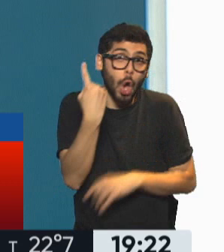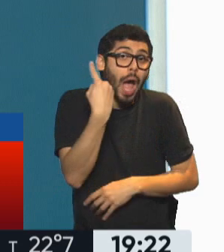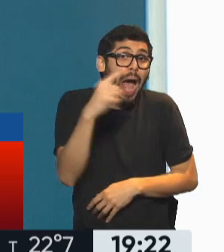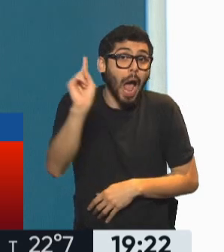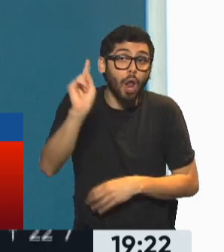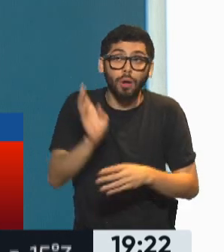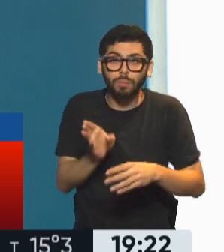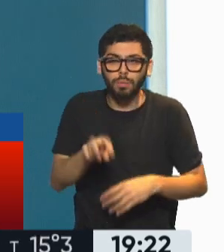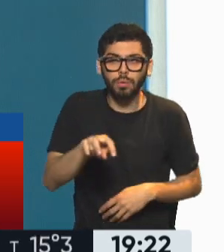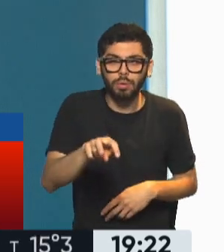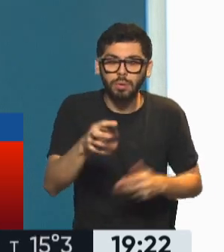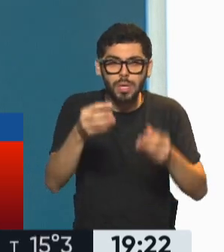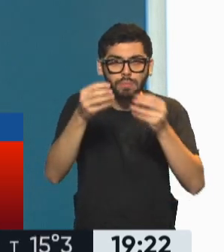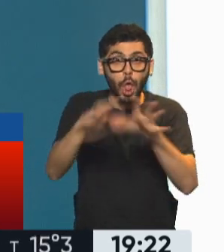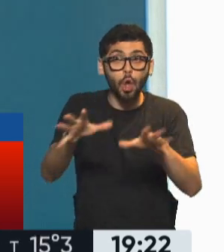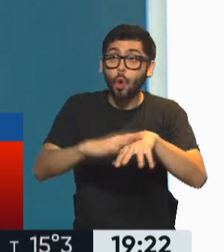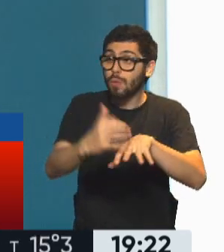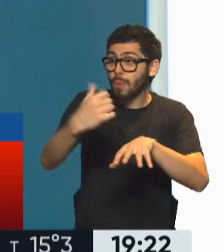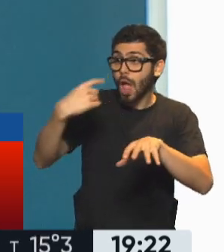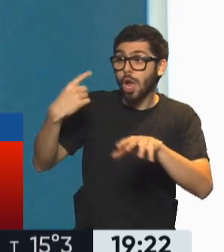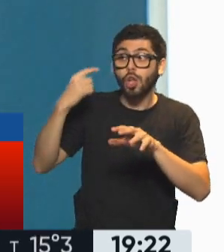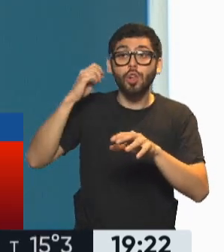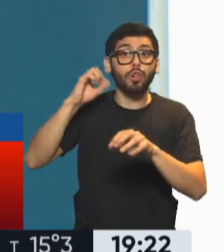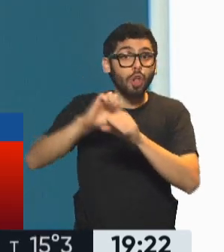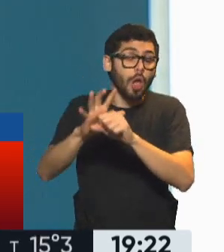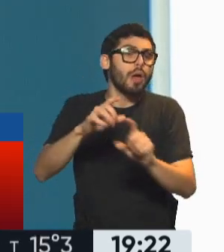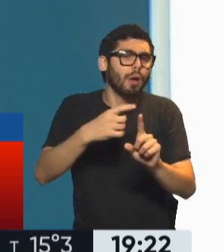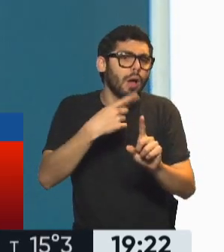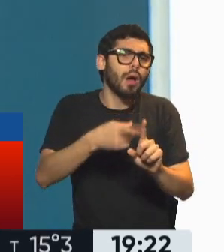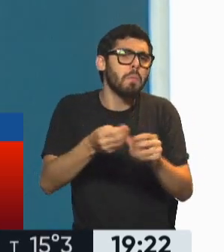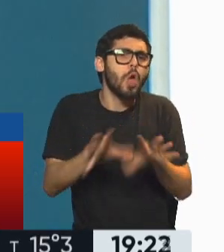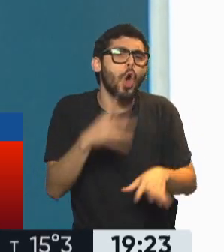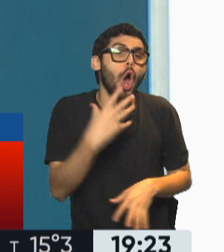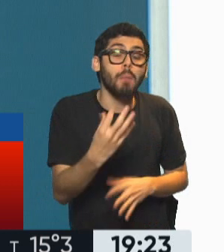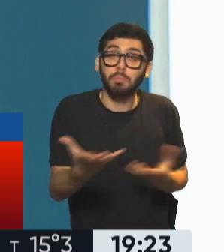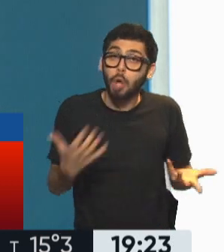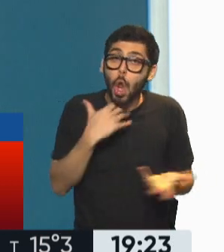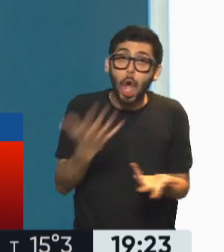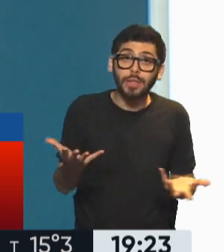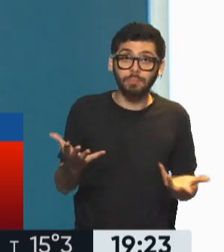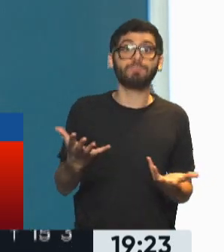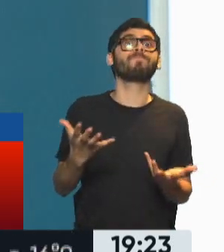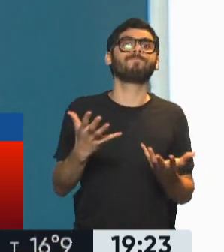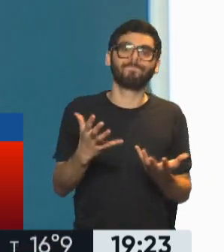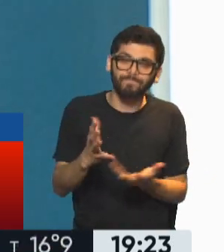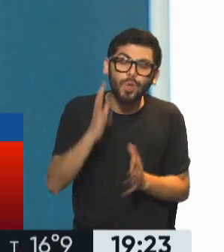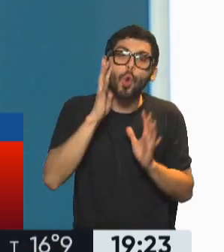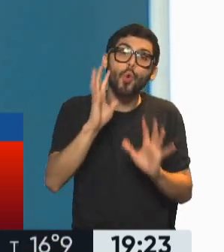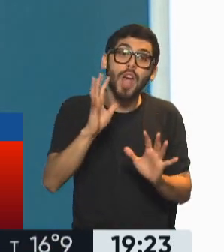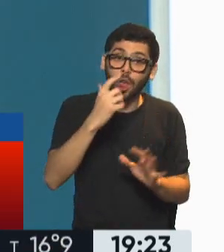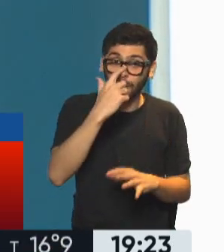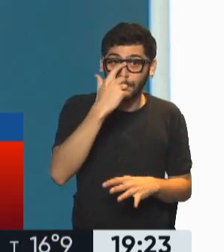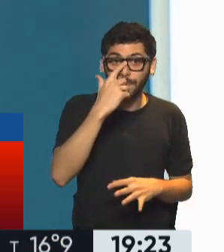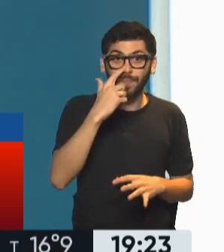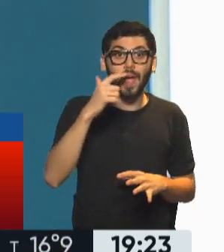y después lo sucedió después del COVID. Y el paciente no sabe explicar por qué. O sea que hay que tener muchísimo cuidado. Lo mejor de todo